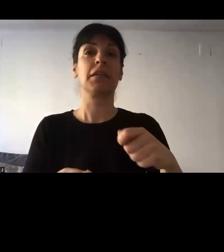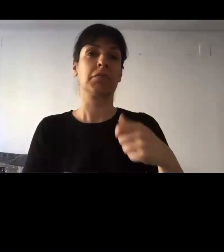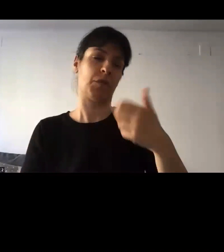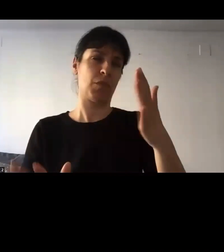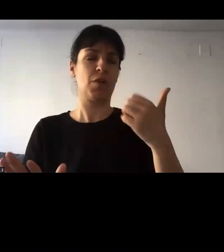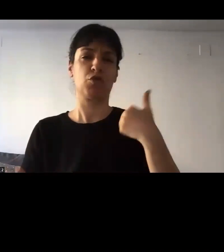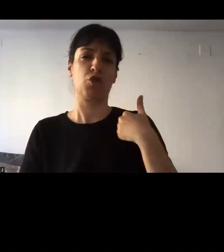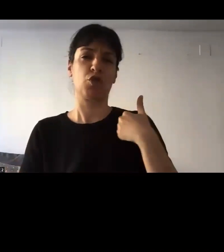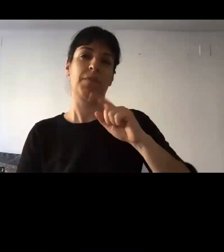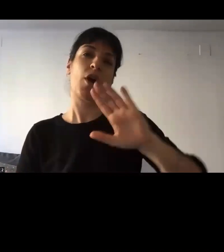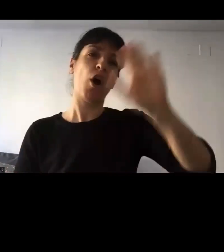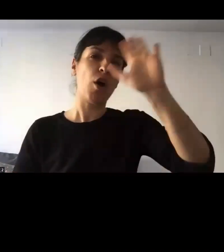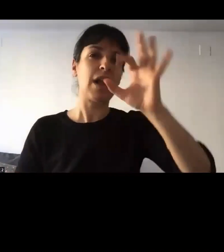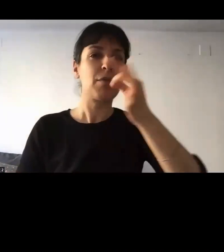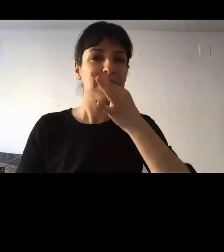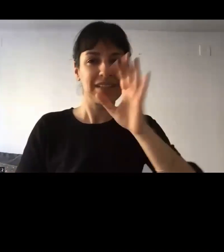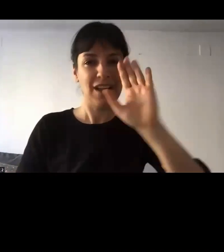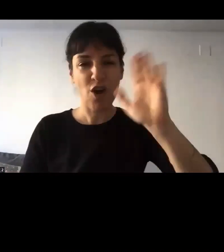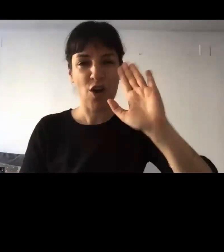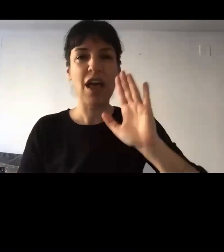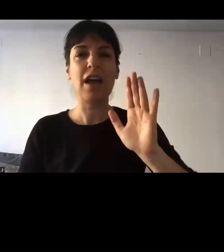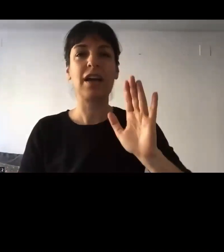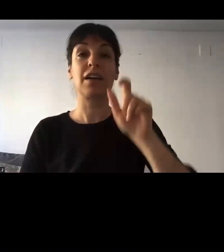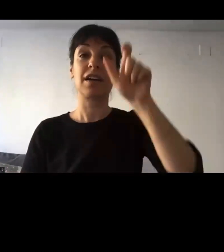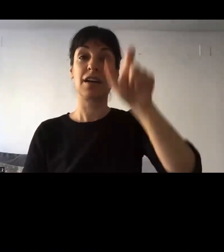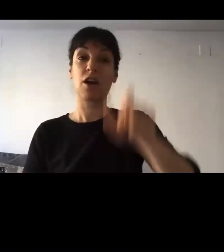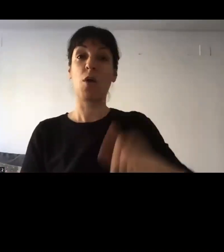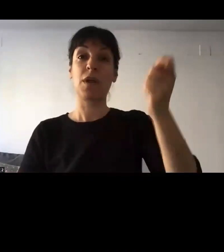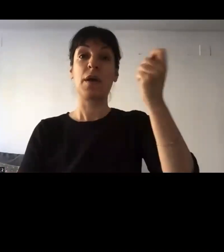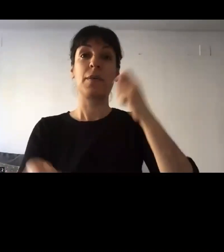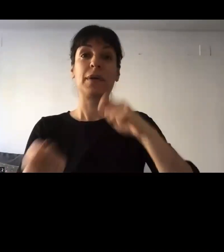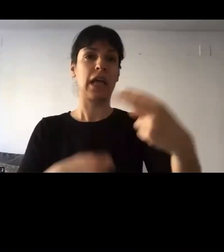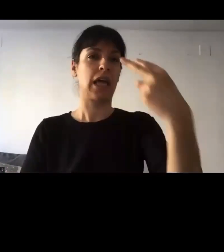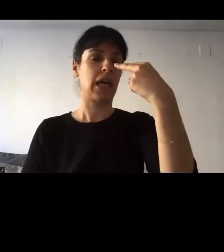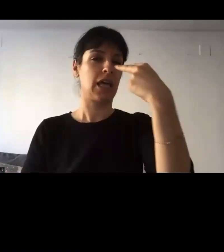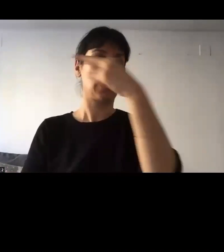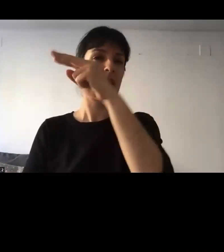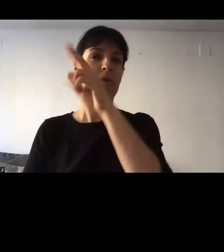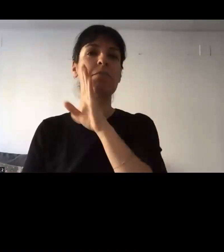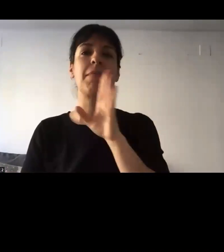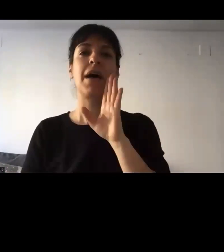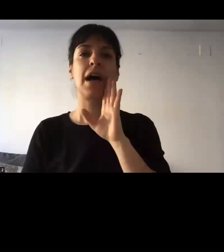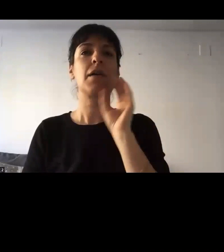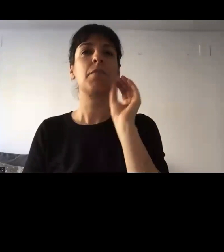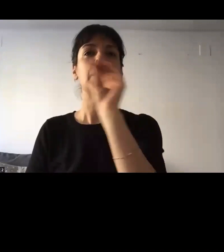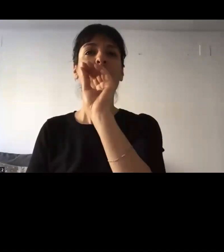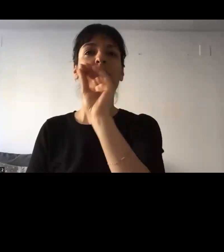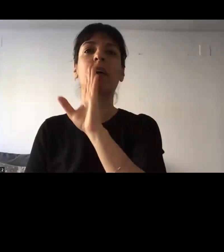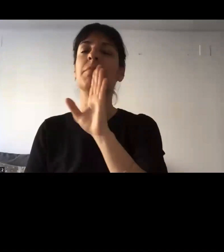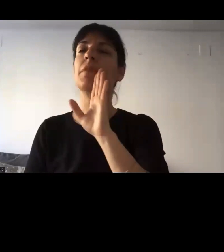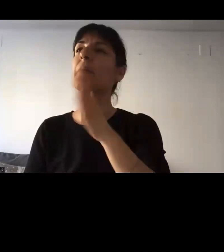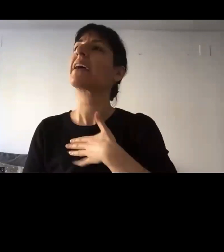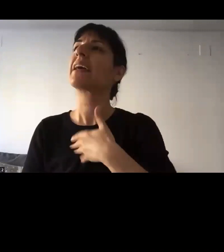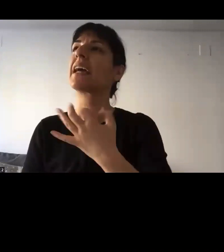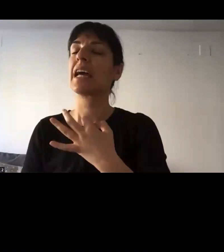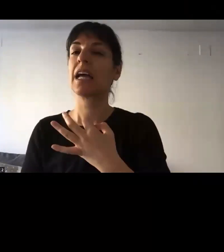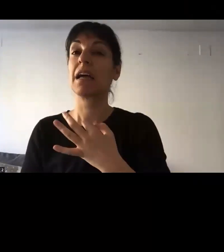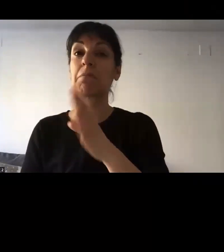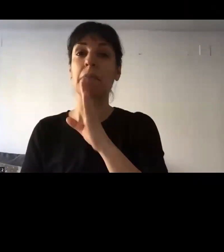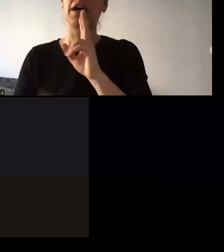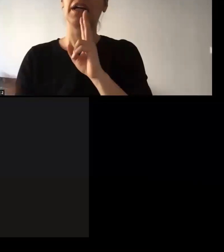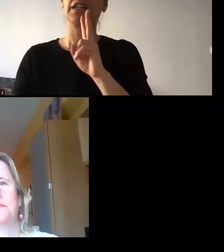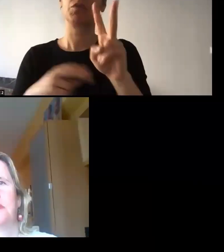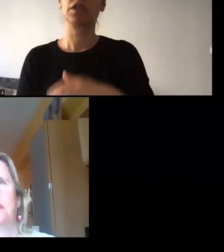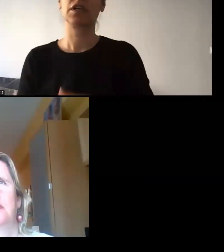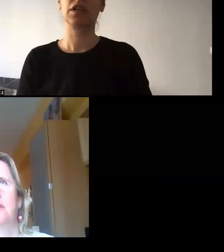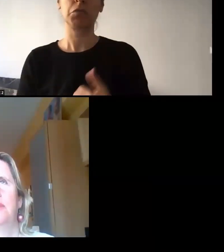dije hola, buenas tardes, y el vendedor directamente miró a mi madre y le dijo ¿qué desea? Mi madre le dijo, creo que el que desea algo